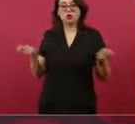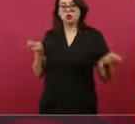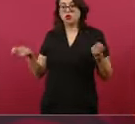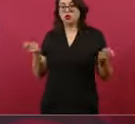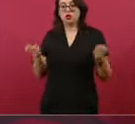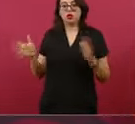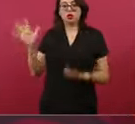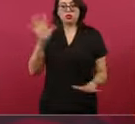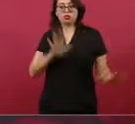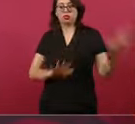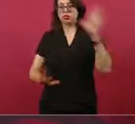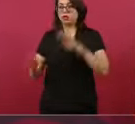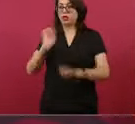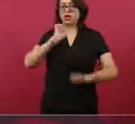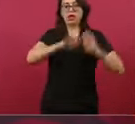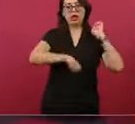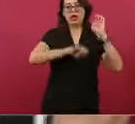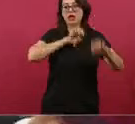lo que